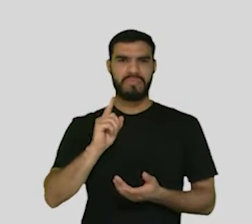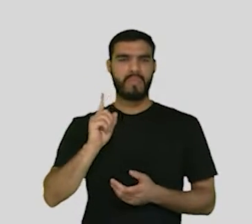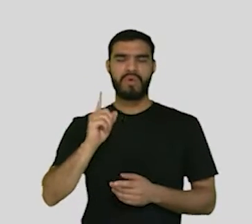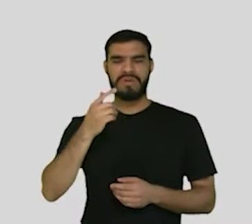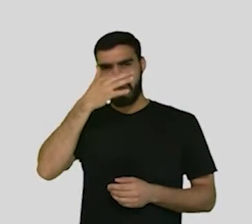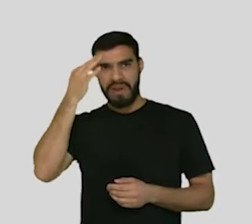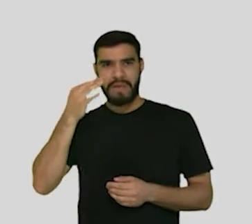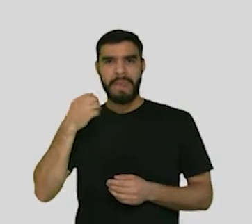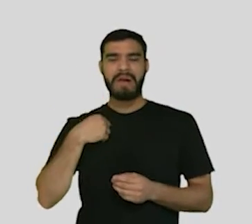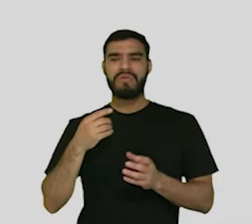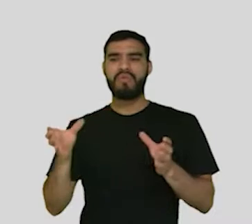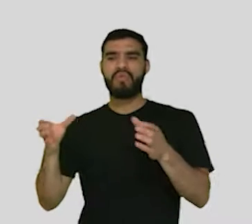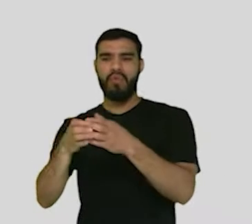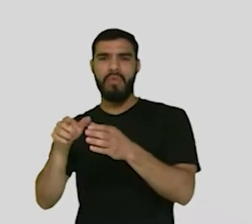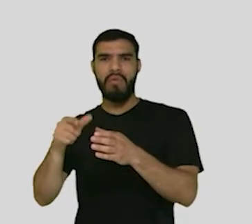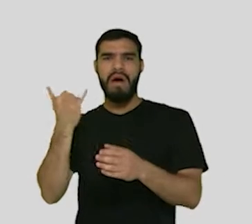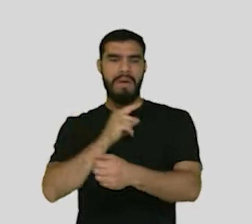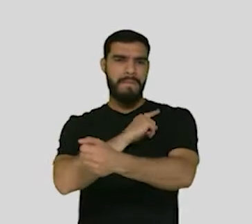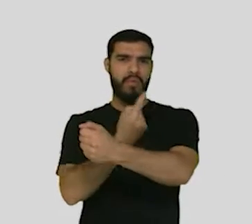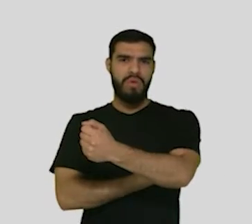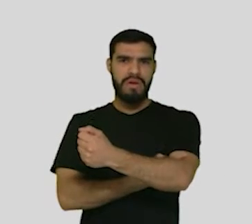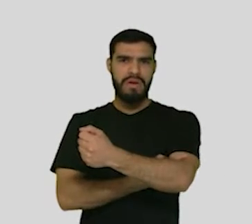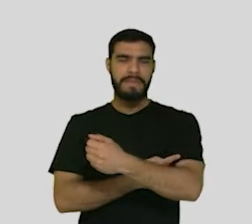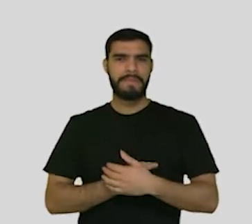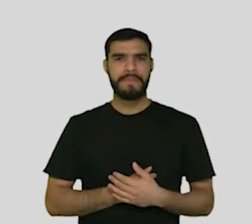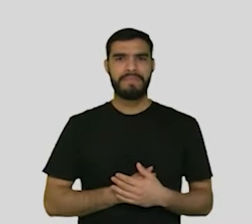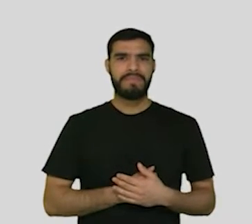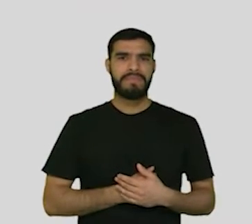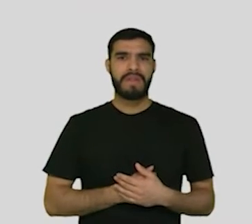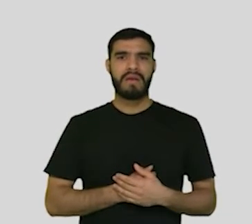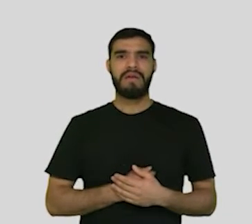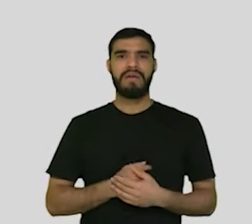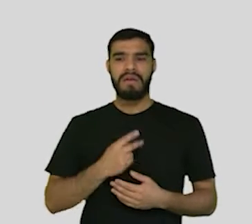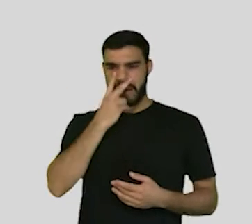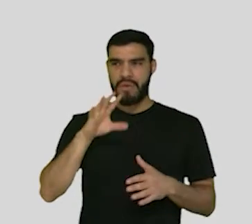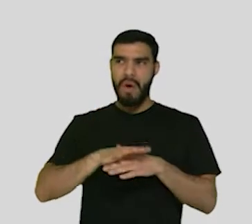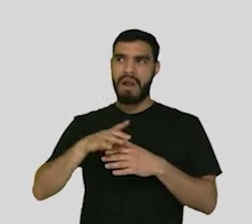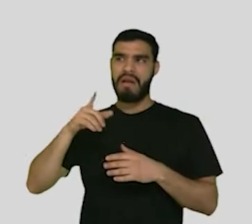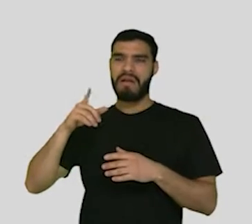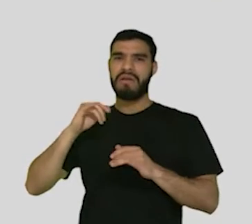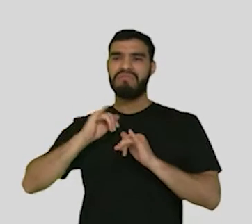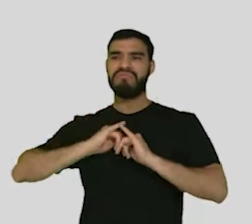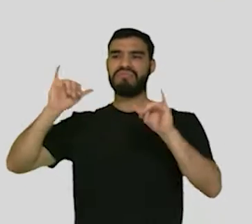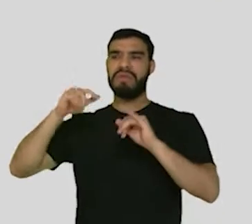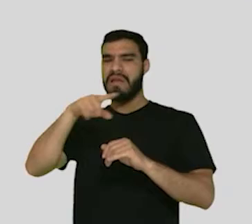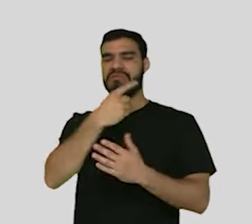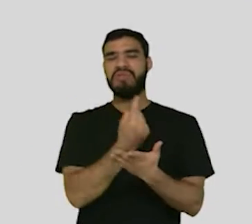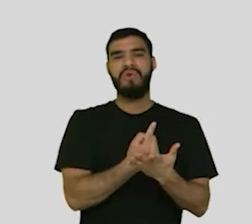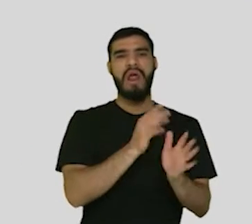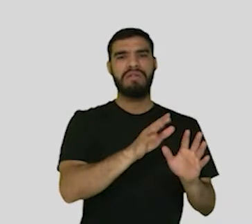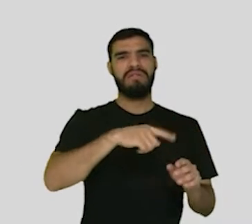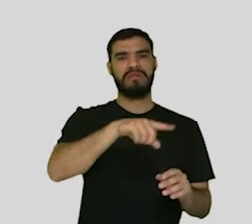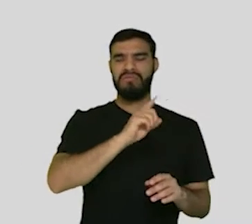a esa se la pei se ha lleva a esa cobaco sector y poder y poca tuja ha